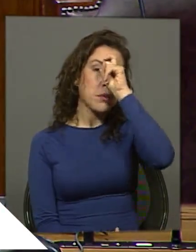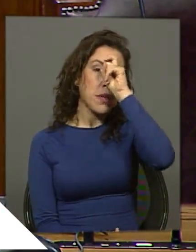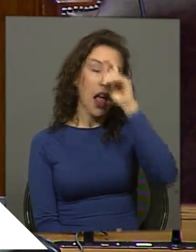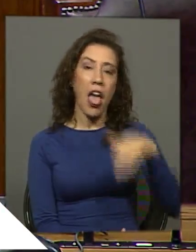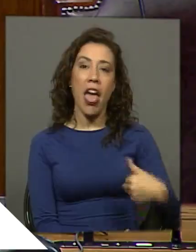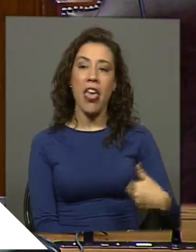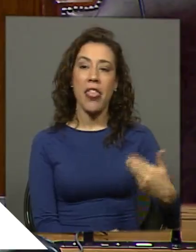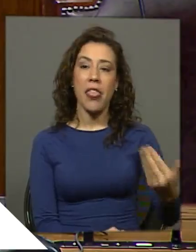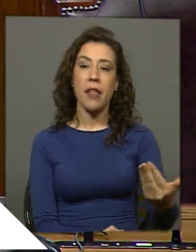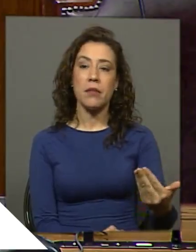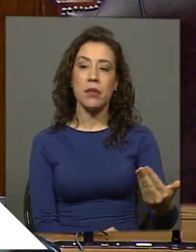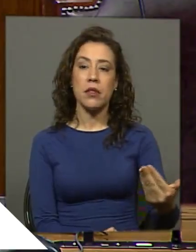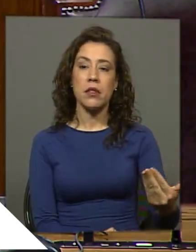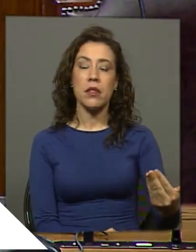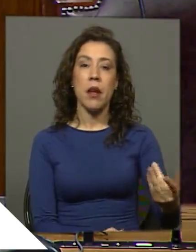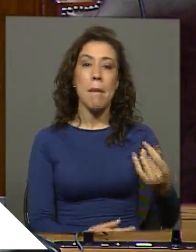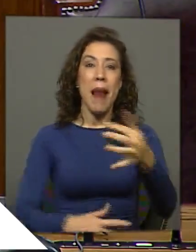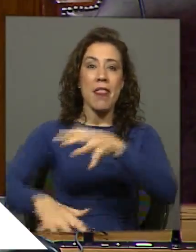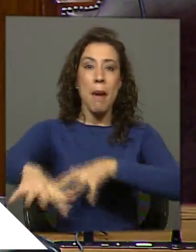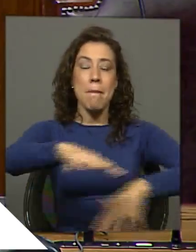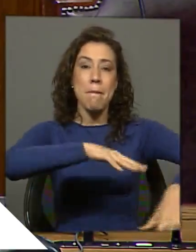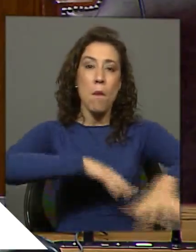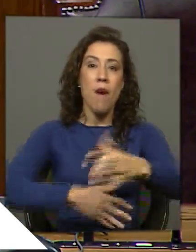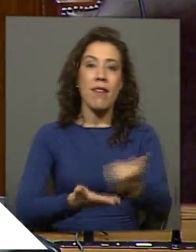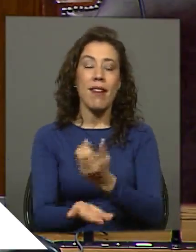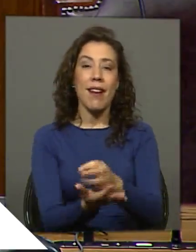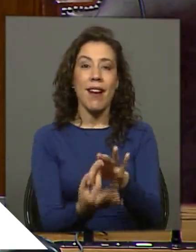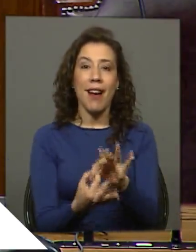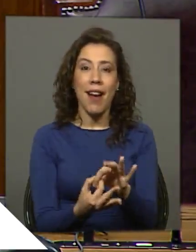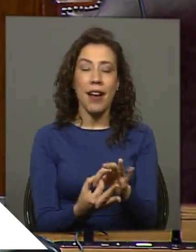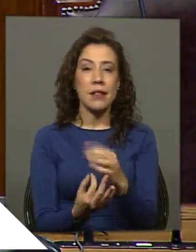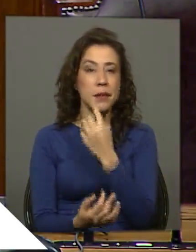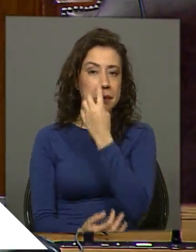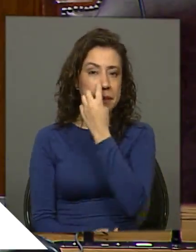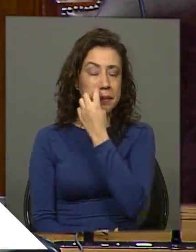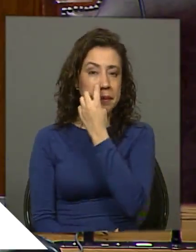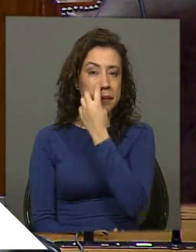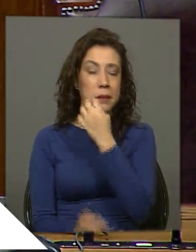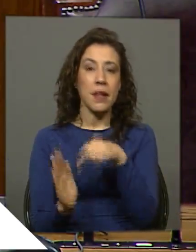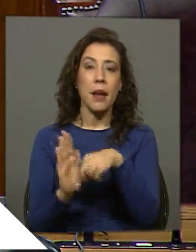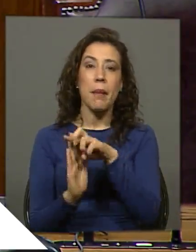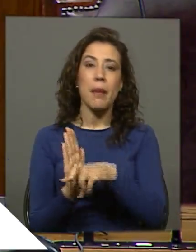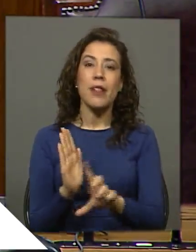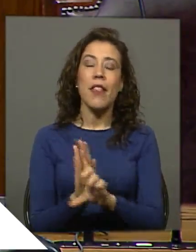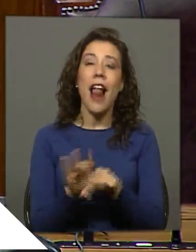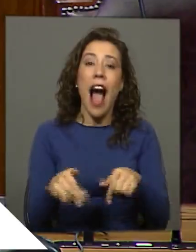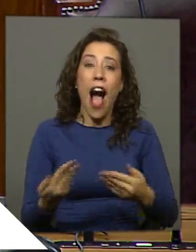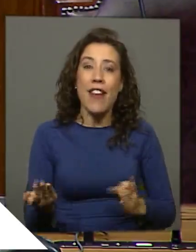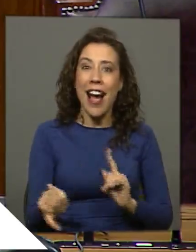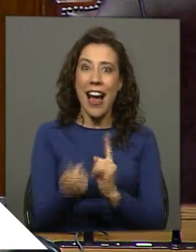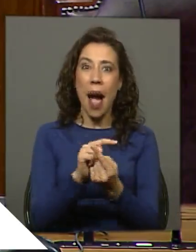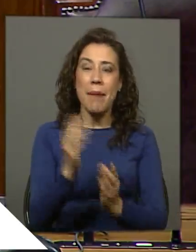después tener flujos a partir de eso lo que hace este proyecto de ley es que inicia ese camino con